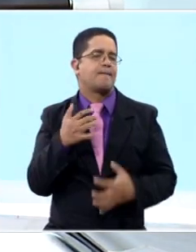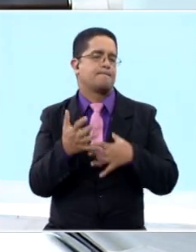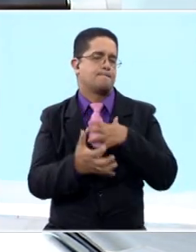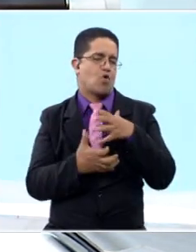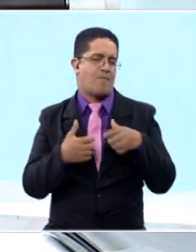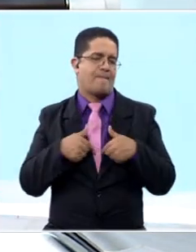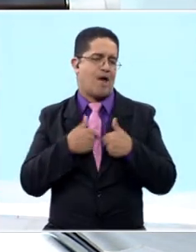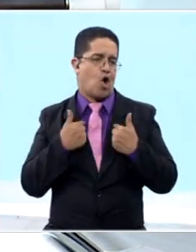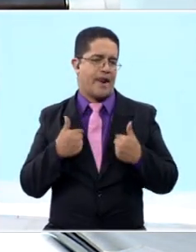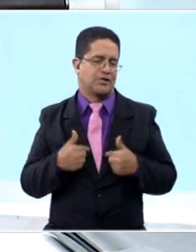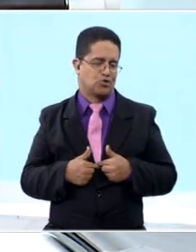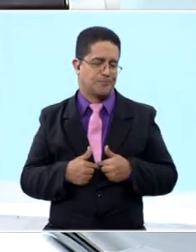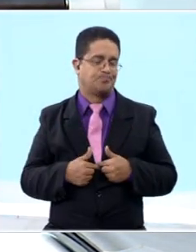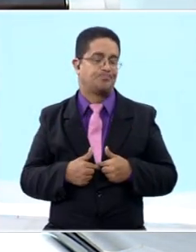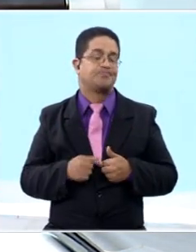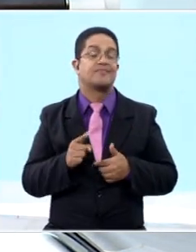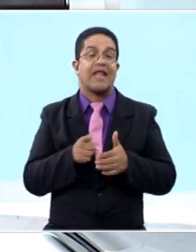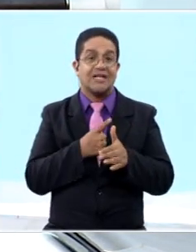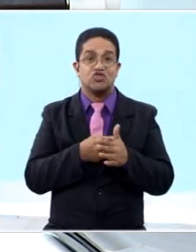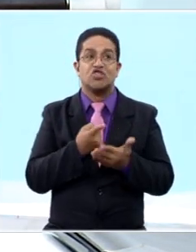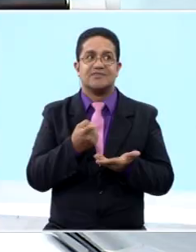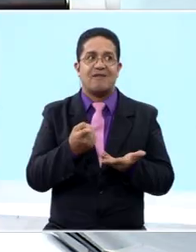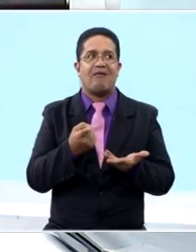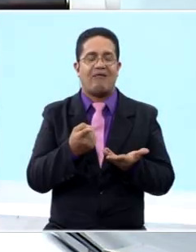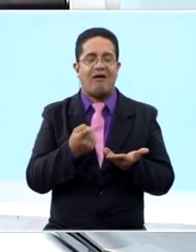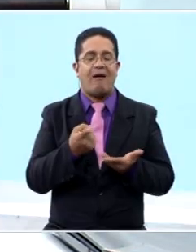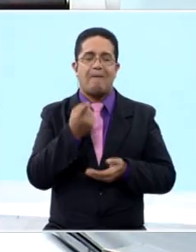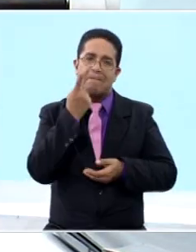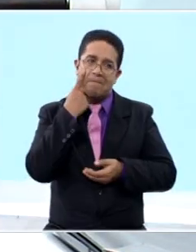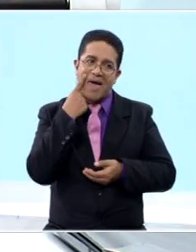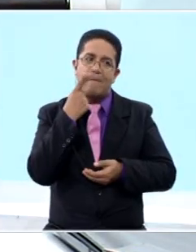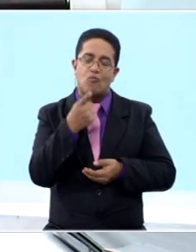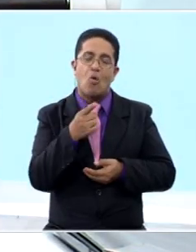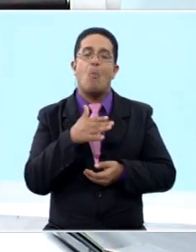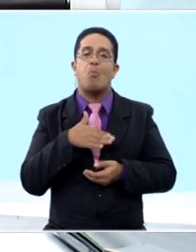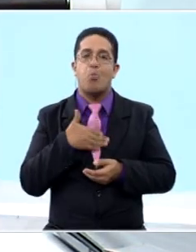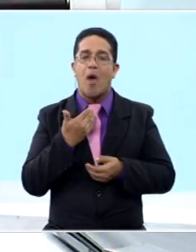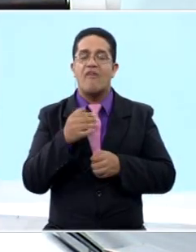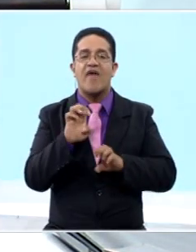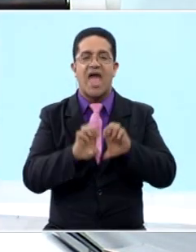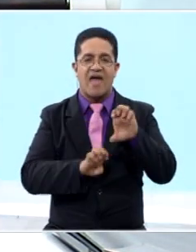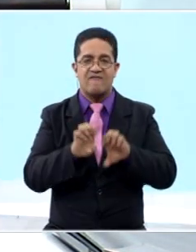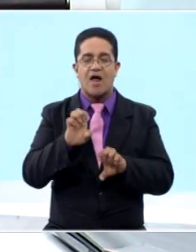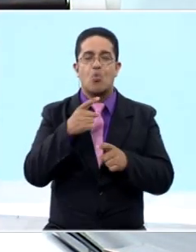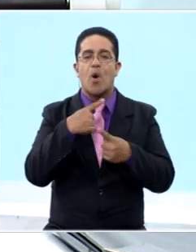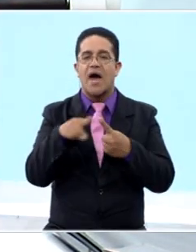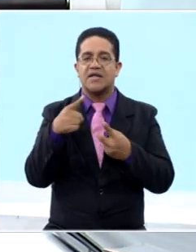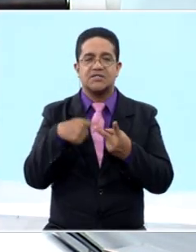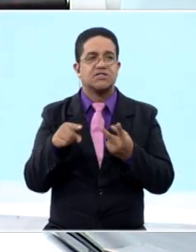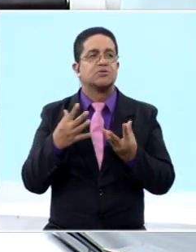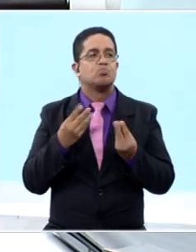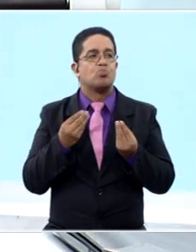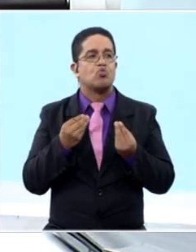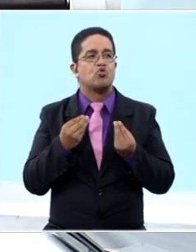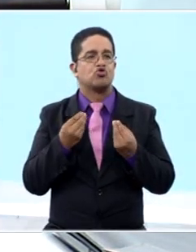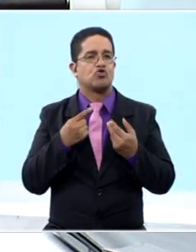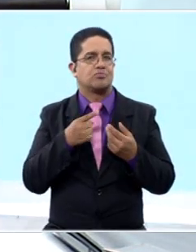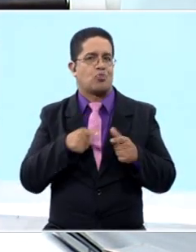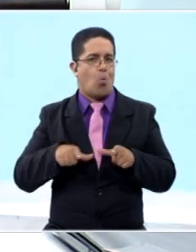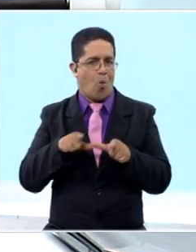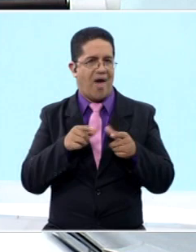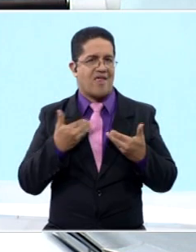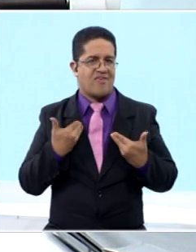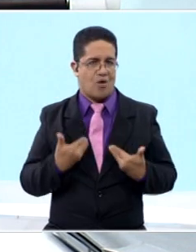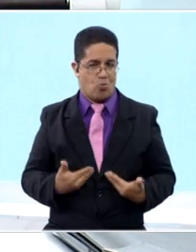importante ese paciente. Entonces, como vemos, desde el punto de vista funcional, podemos evaluar múltiples órganos de nuestro cuerpo. Obviamente, el